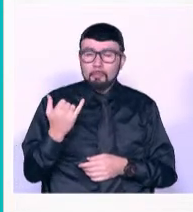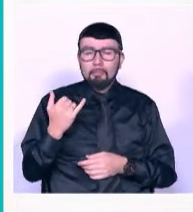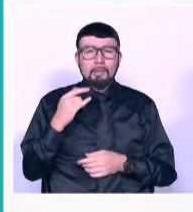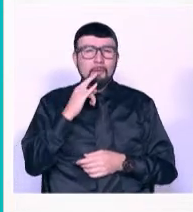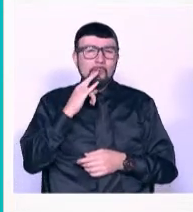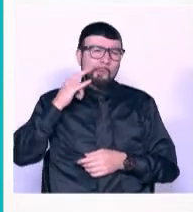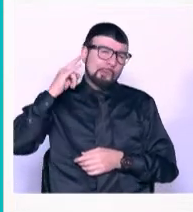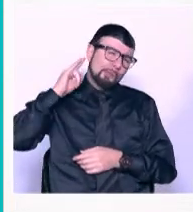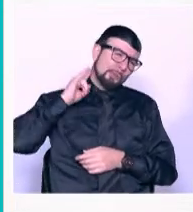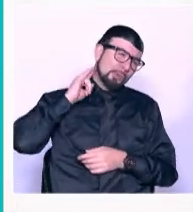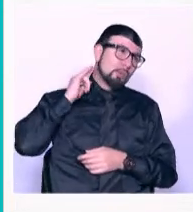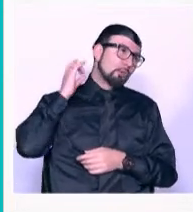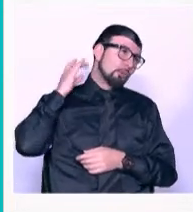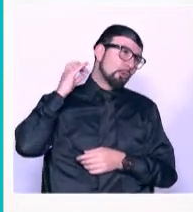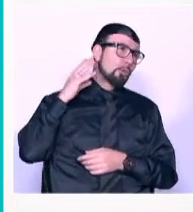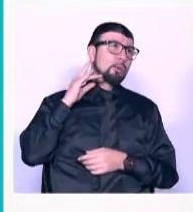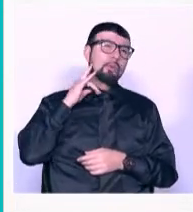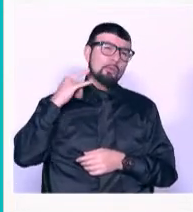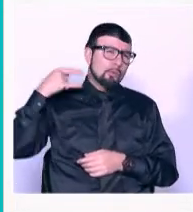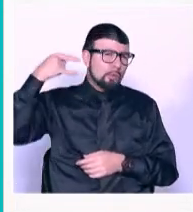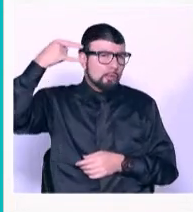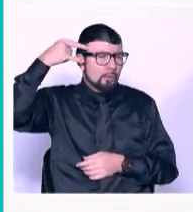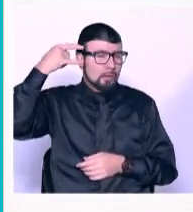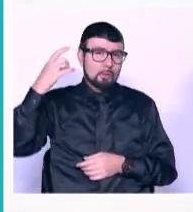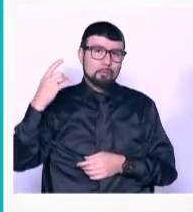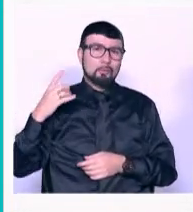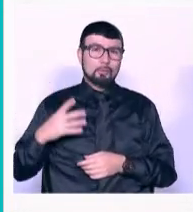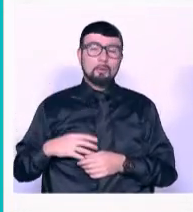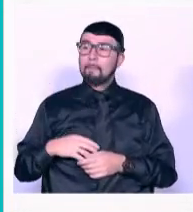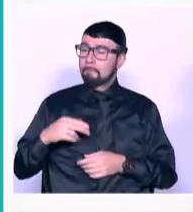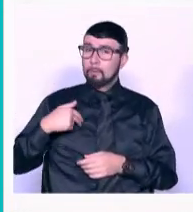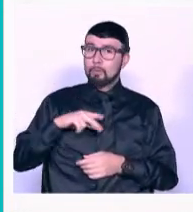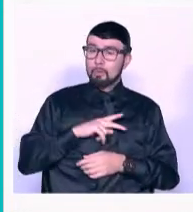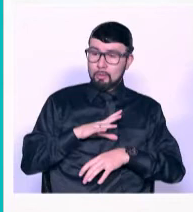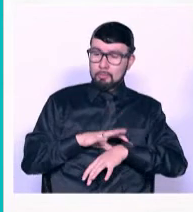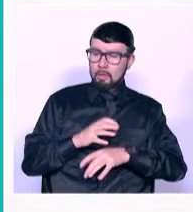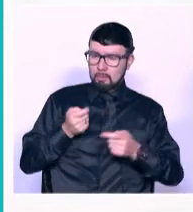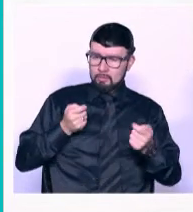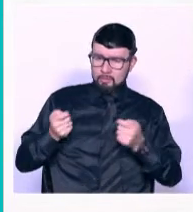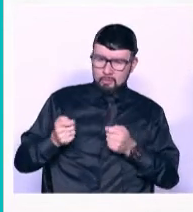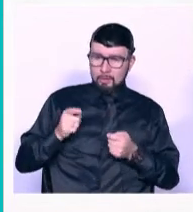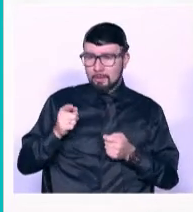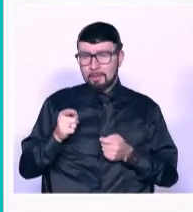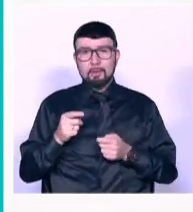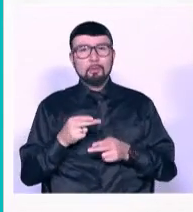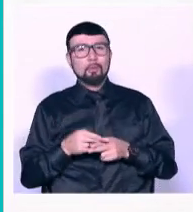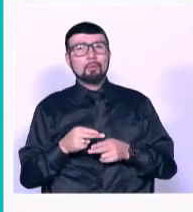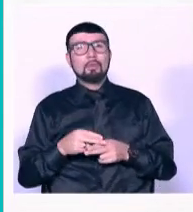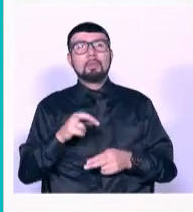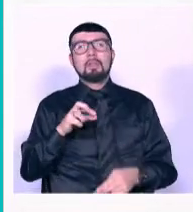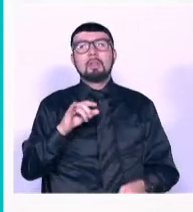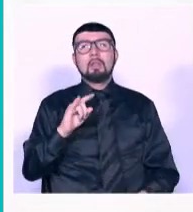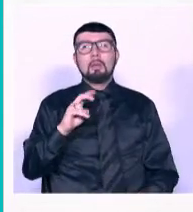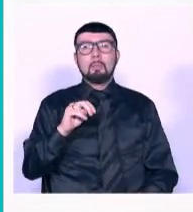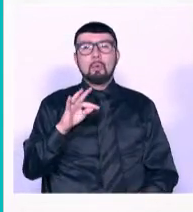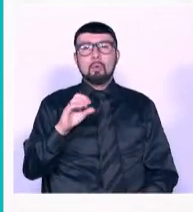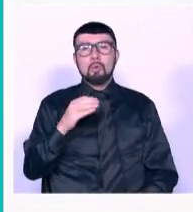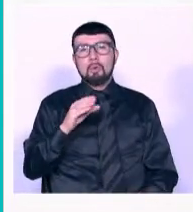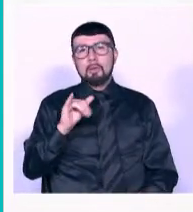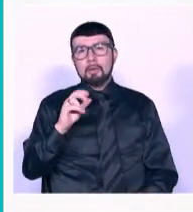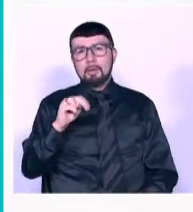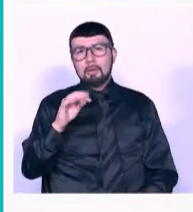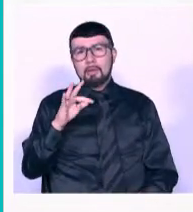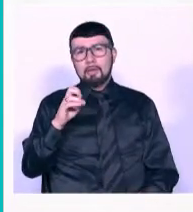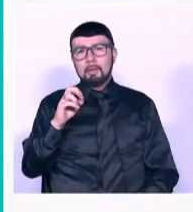desencadenando. Nosotros en odontología neurofocal los llamamos puntos interferentes. Estos puntos interferentes